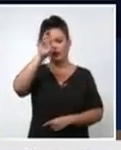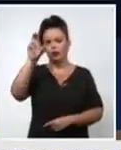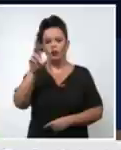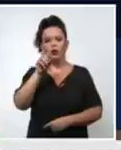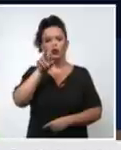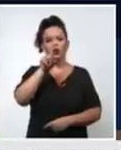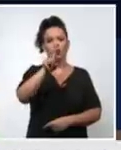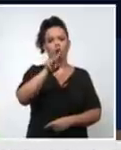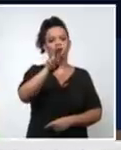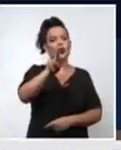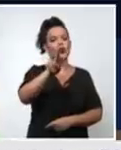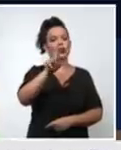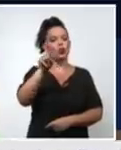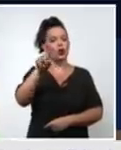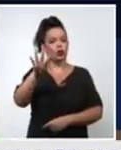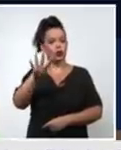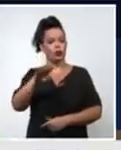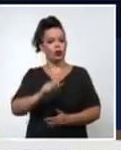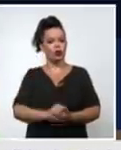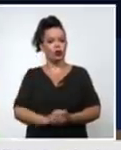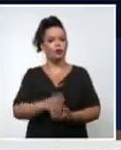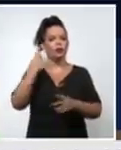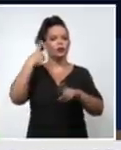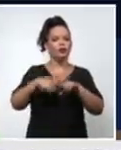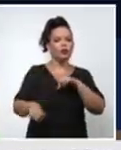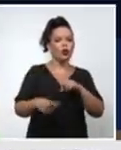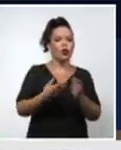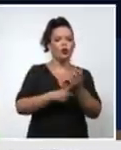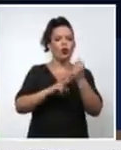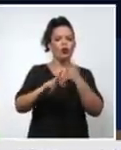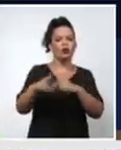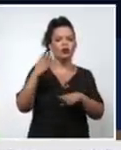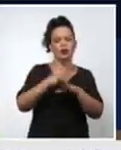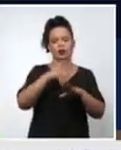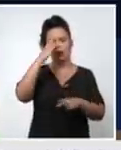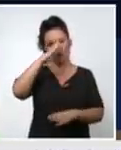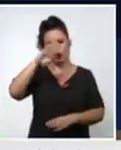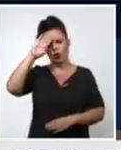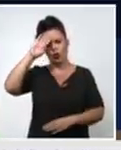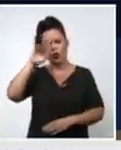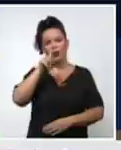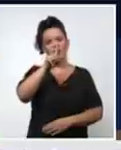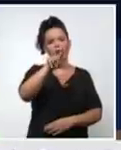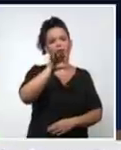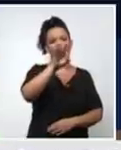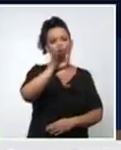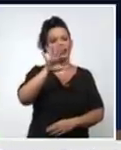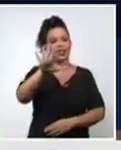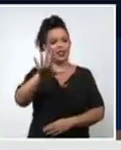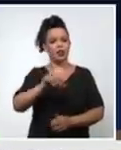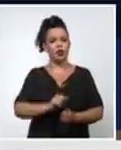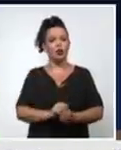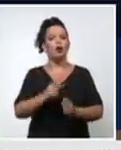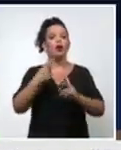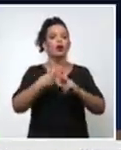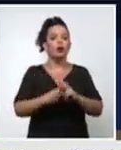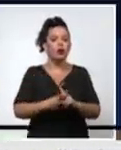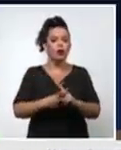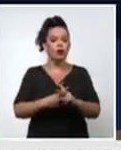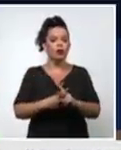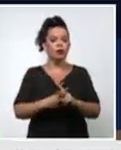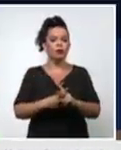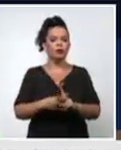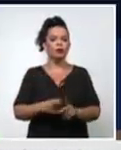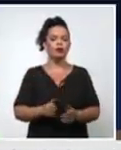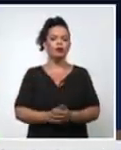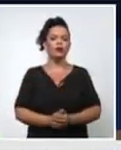Centro Provincial de Higiene y Epidemiología de Santiago de Cuba, 185, y los laboratorios de la Defensa Civil de nuestro